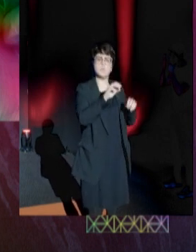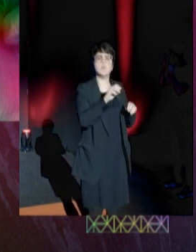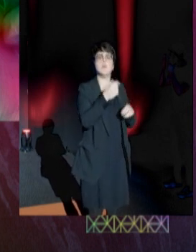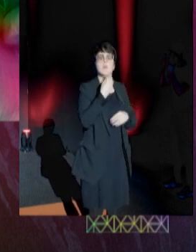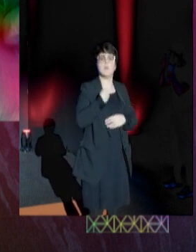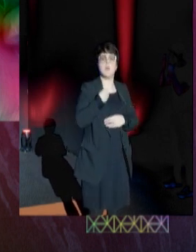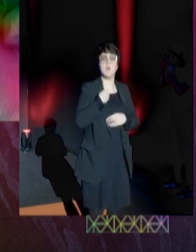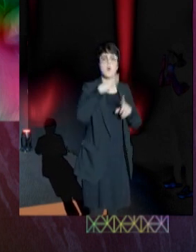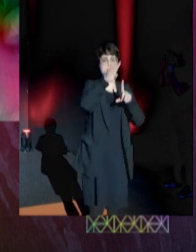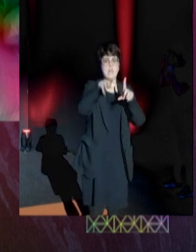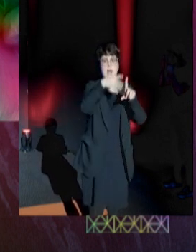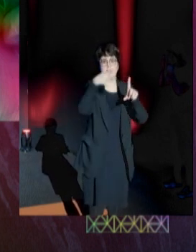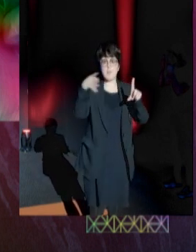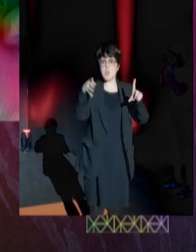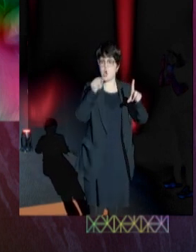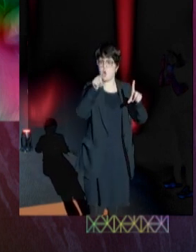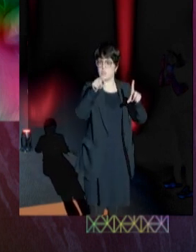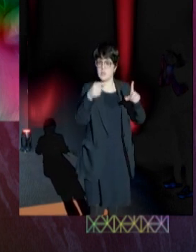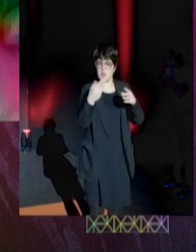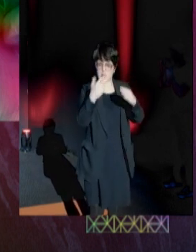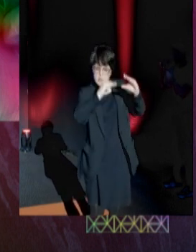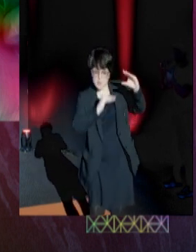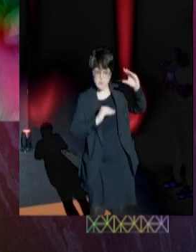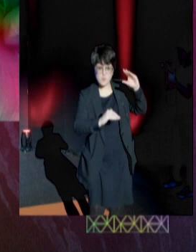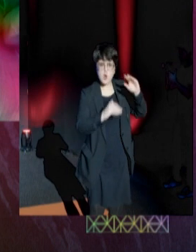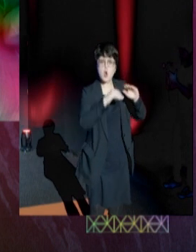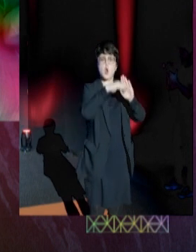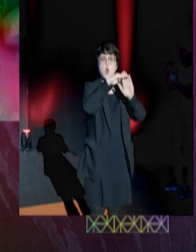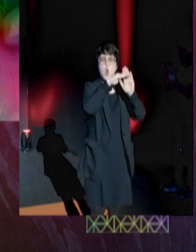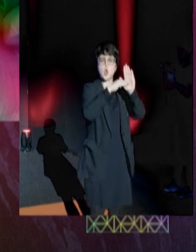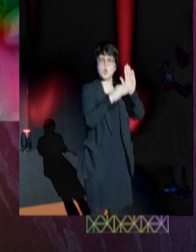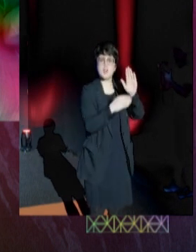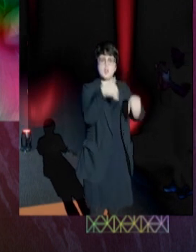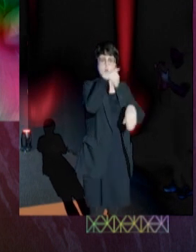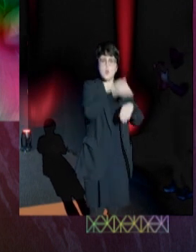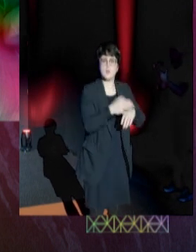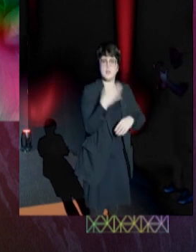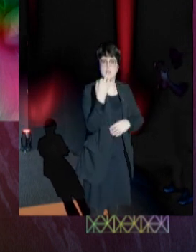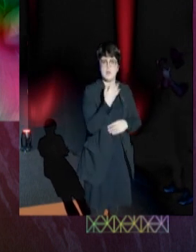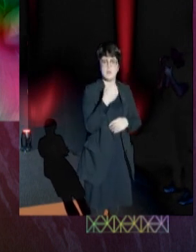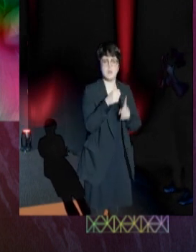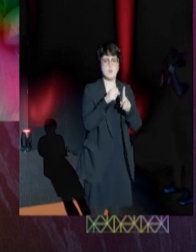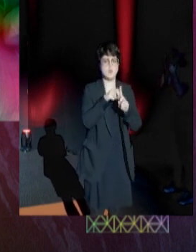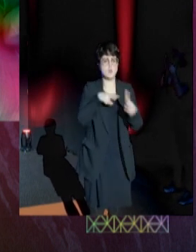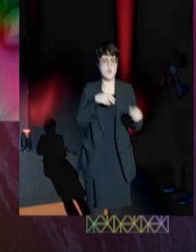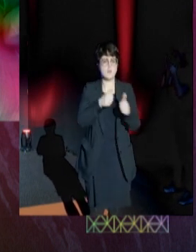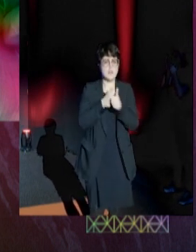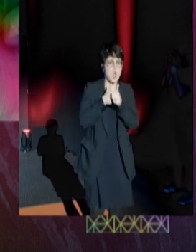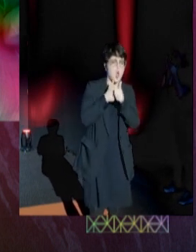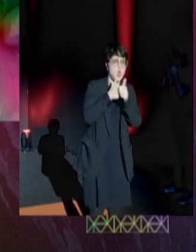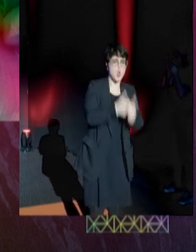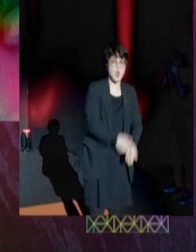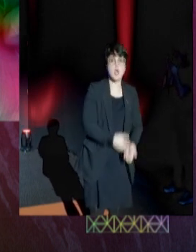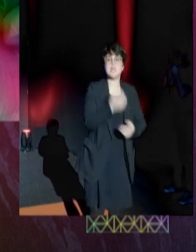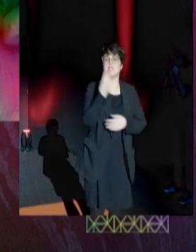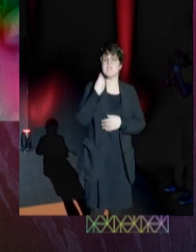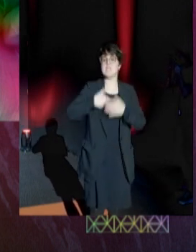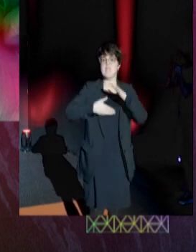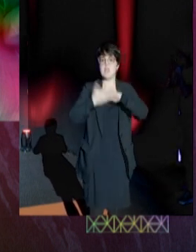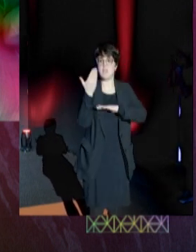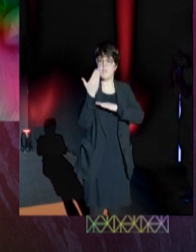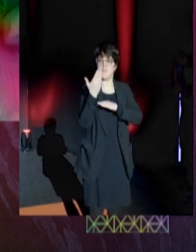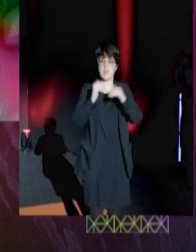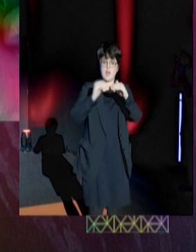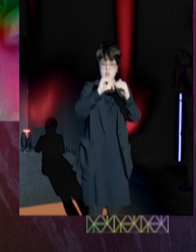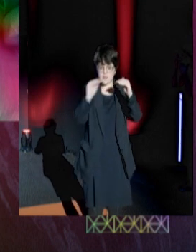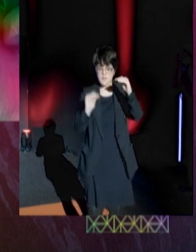tabla periódica y diciendo una serie de condiciones que tiene que cumplir a nivel de conducción de manera que ese subconjunto luego se ha